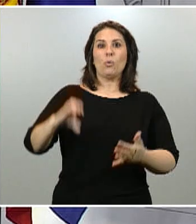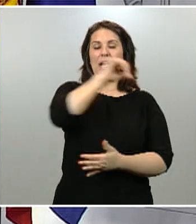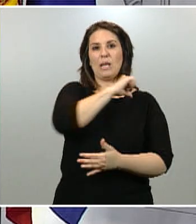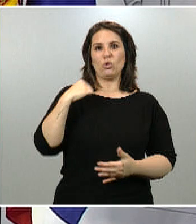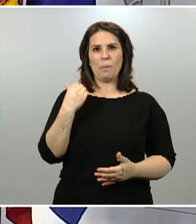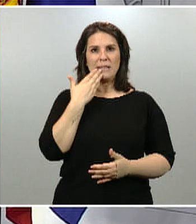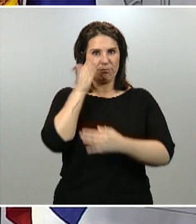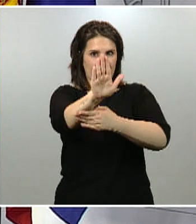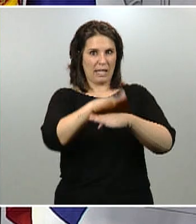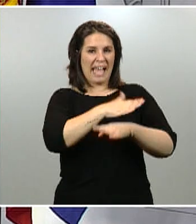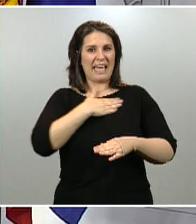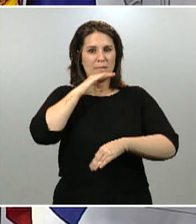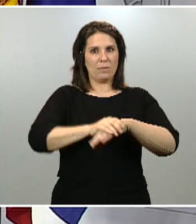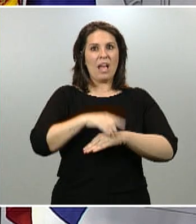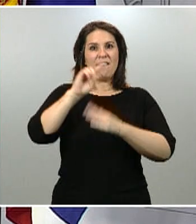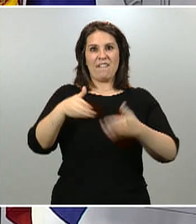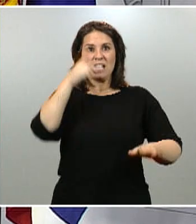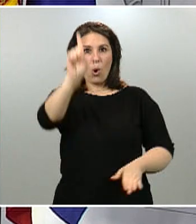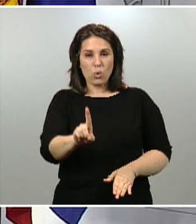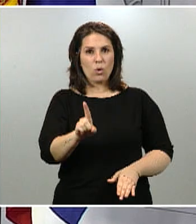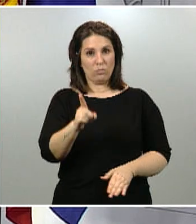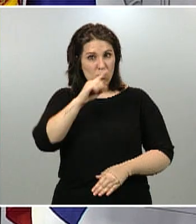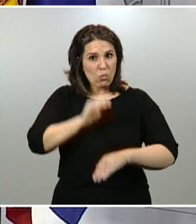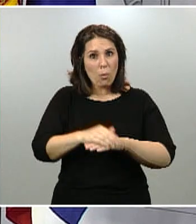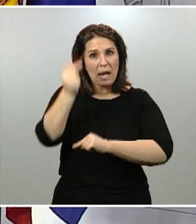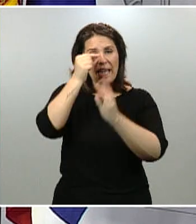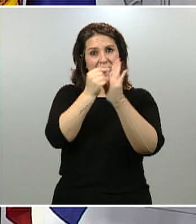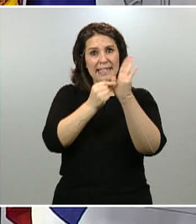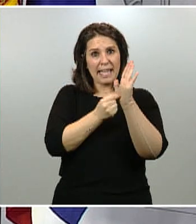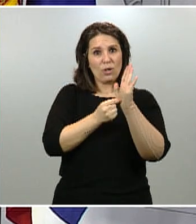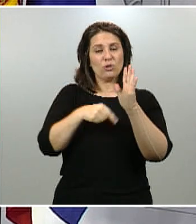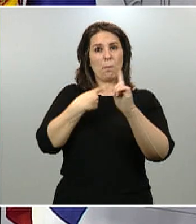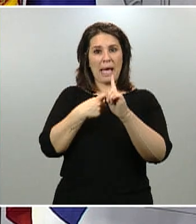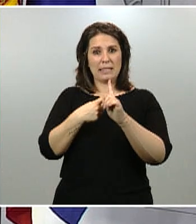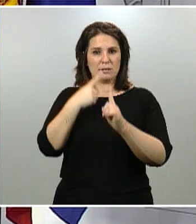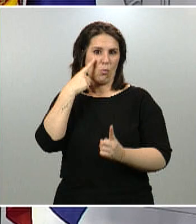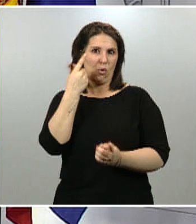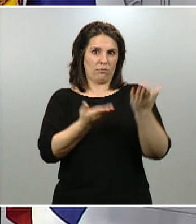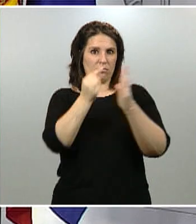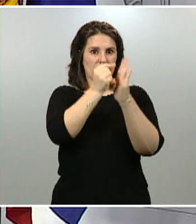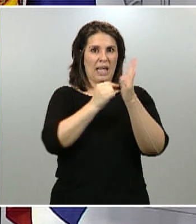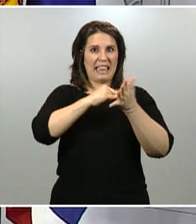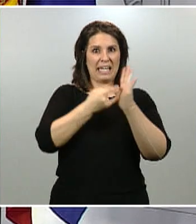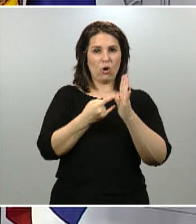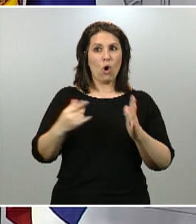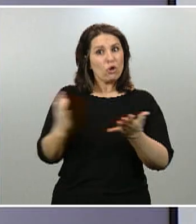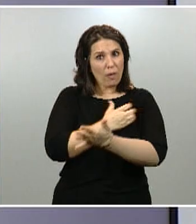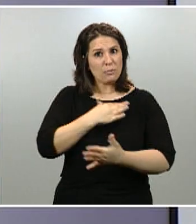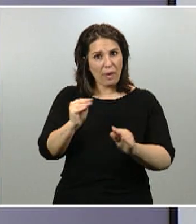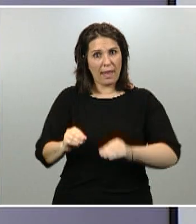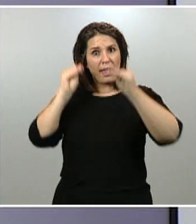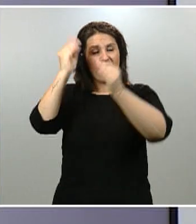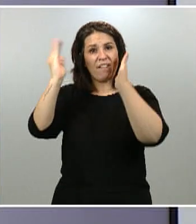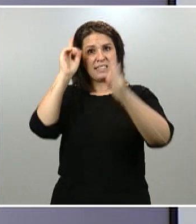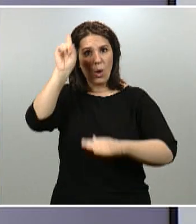han cumplido, como pedía usted mismo, los criterios y el debate técnico previo? ¿Podrán pasar todas? ¿Quién comunicará y cuándo las comunidades